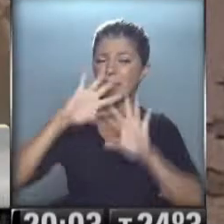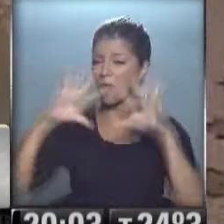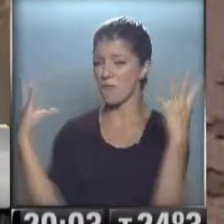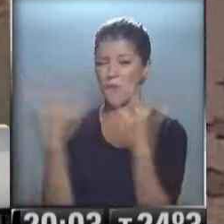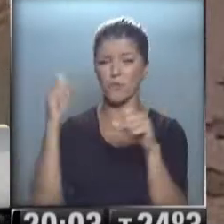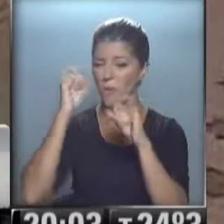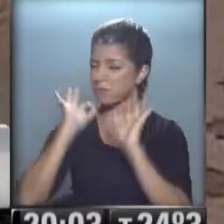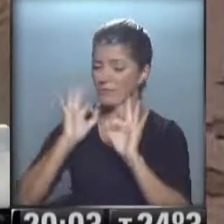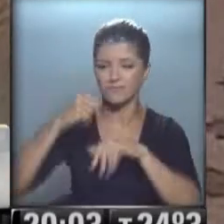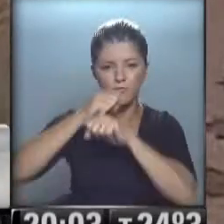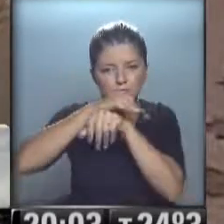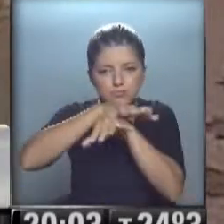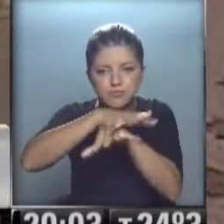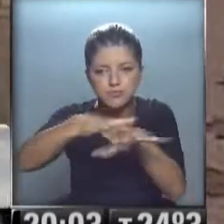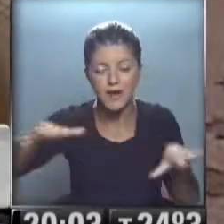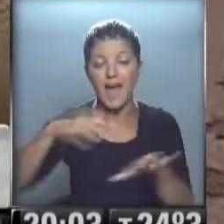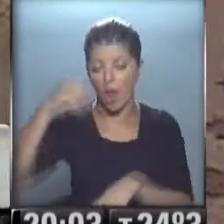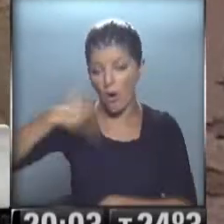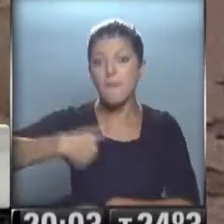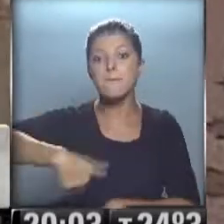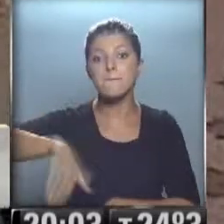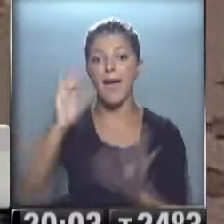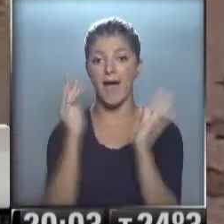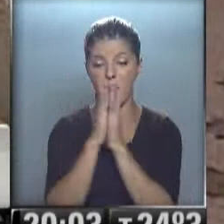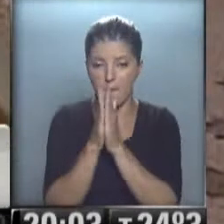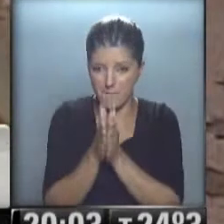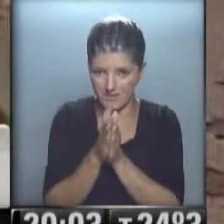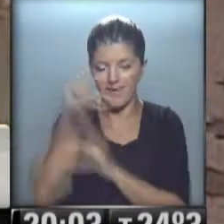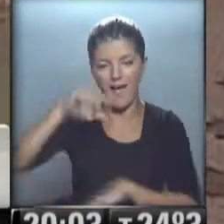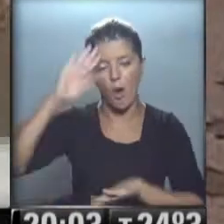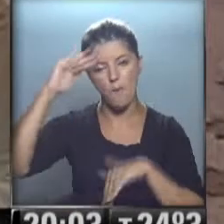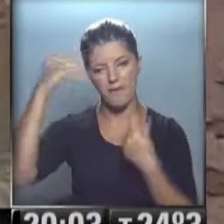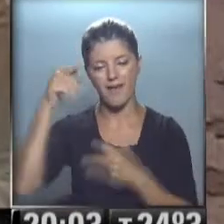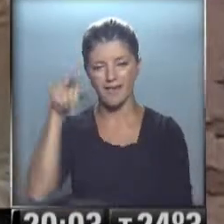entero. En instantes nada más, una misa, la central, el homenaje aquí en su honor.